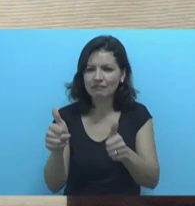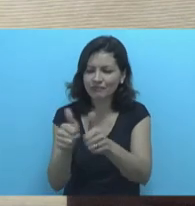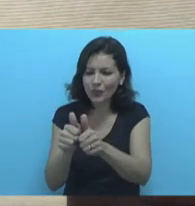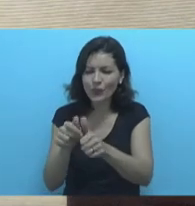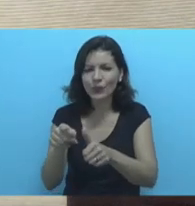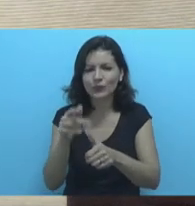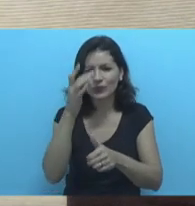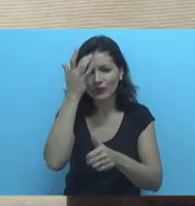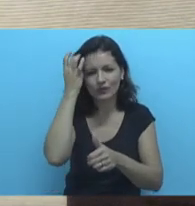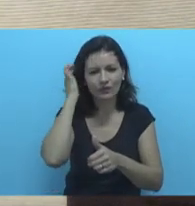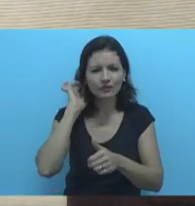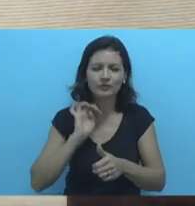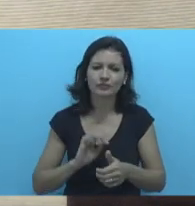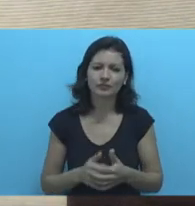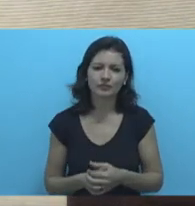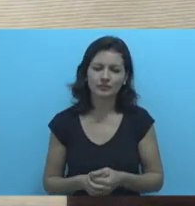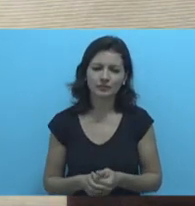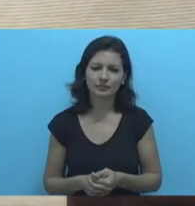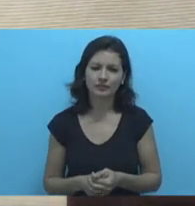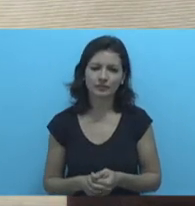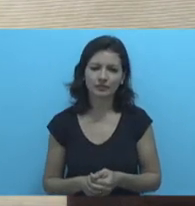también los que logramos penetrar esa coraza